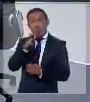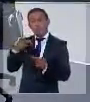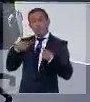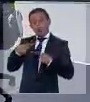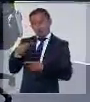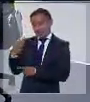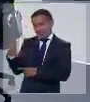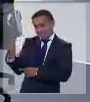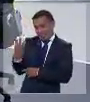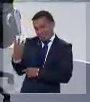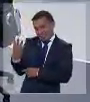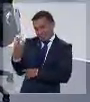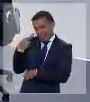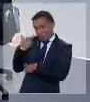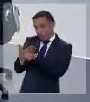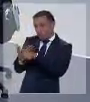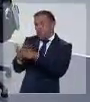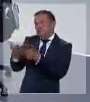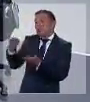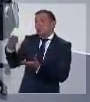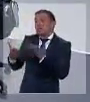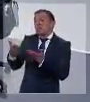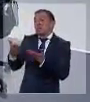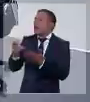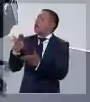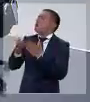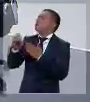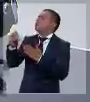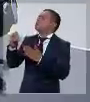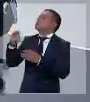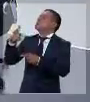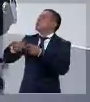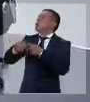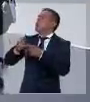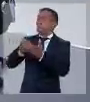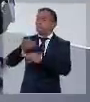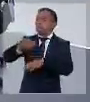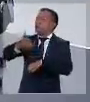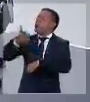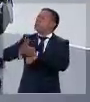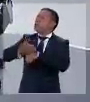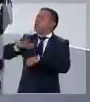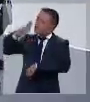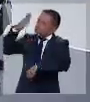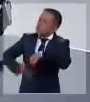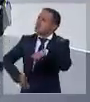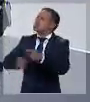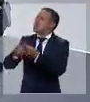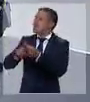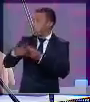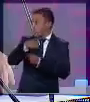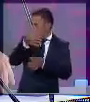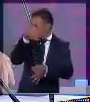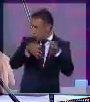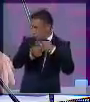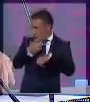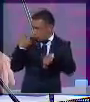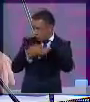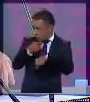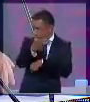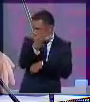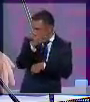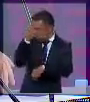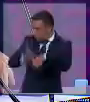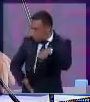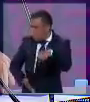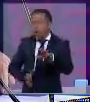atreven a tranquilizar a México. ¿Quién va a cortar la mano? ¿Un tribunal? ¿Va a ir uno al el tribunal? Va a haber un tribunal. Ya existe una